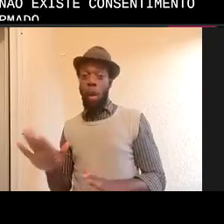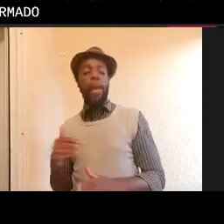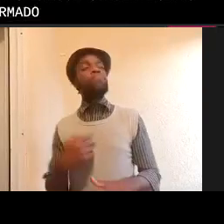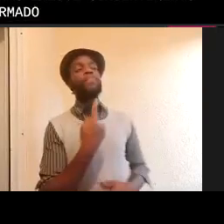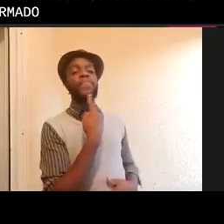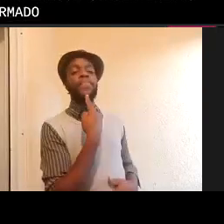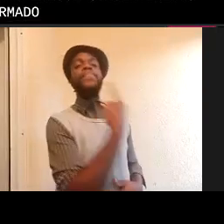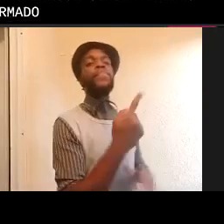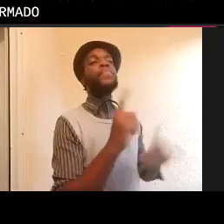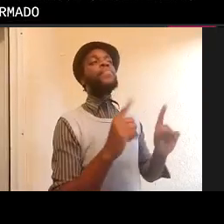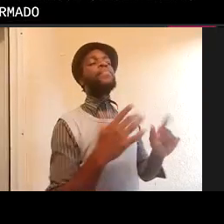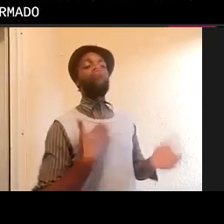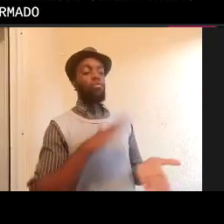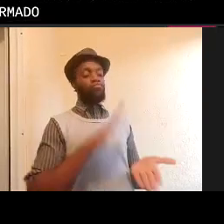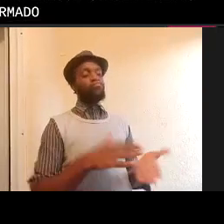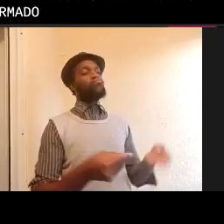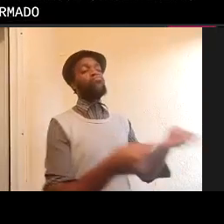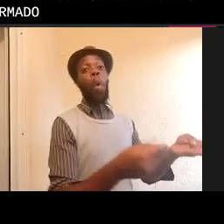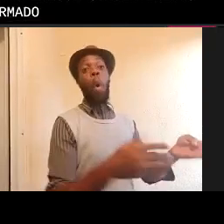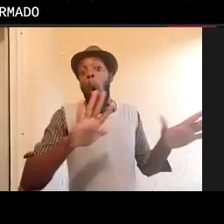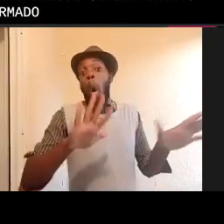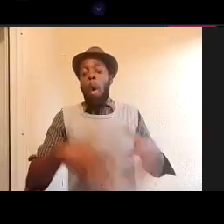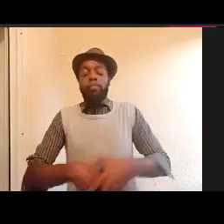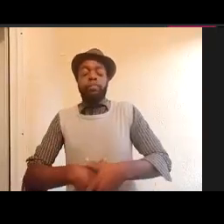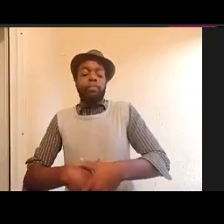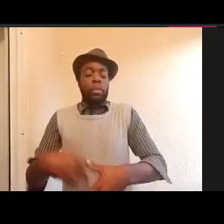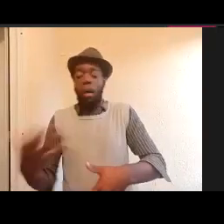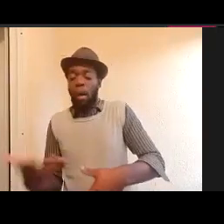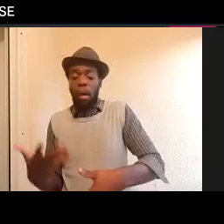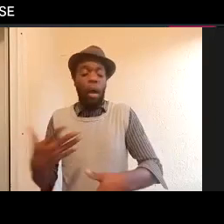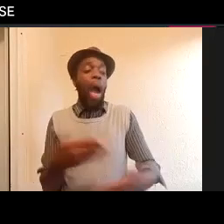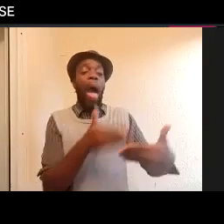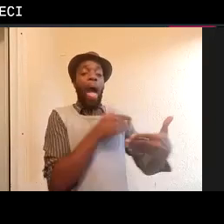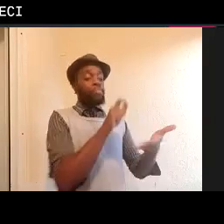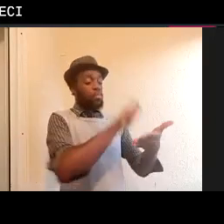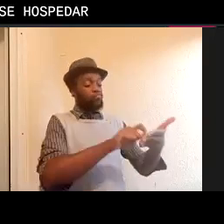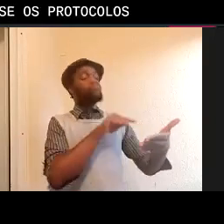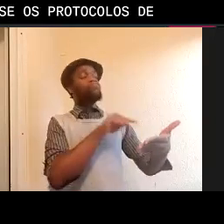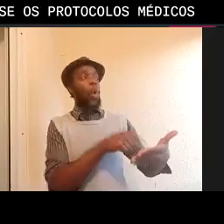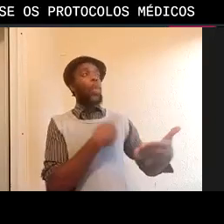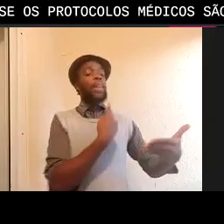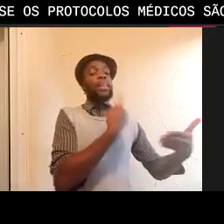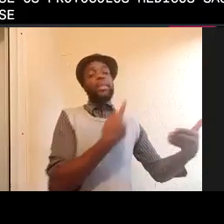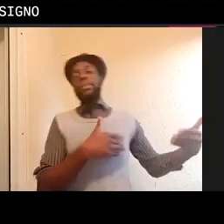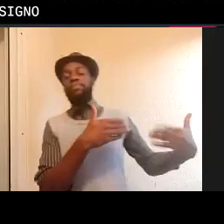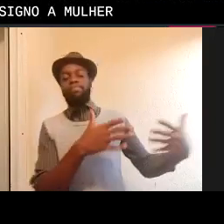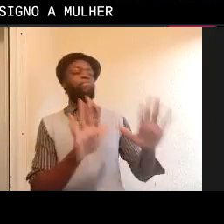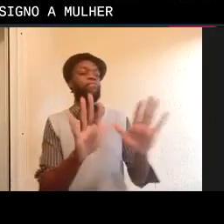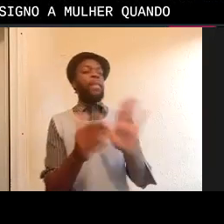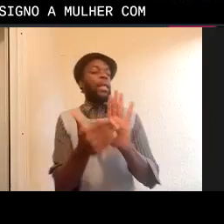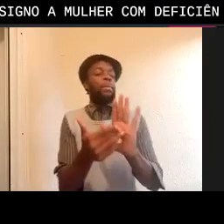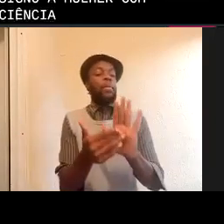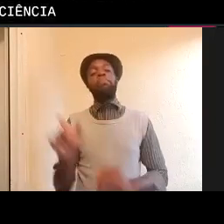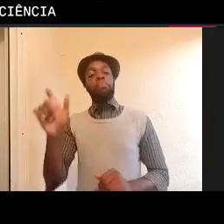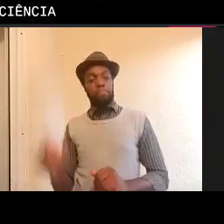los protocolos es que si los protocolos médicos, es que si una mujer con discapacidad